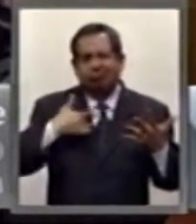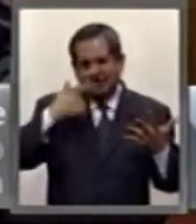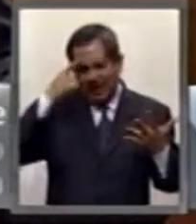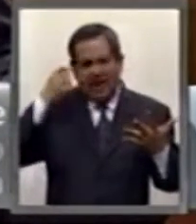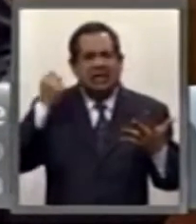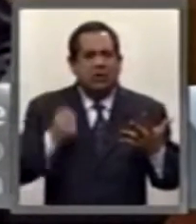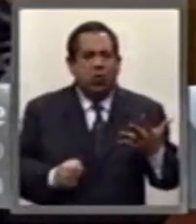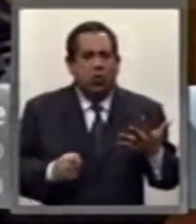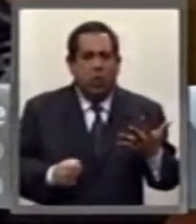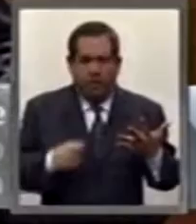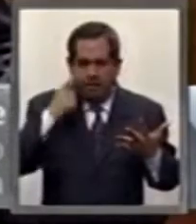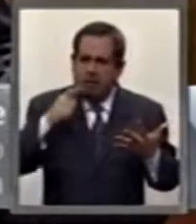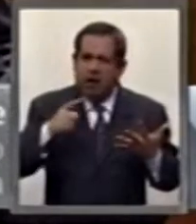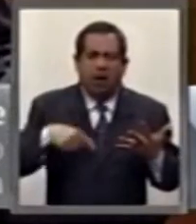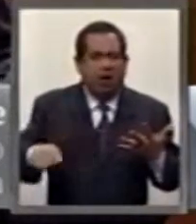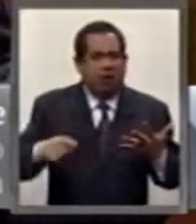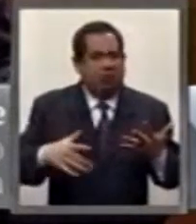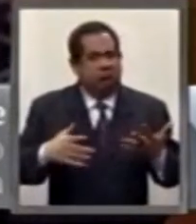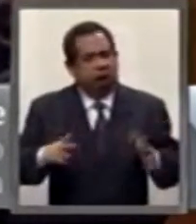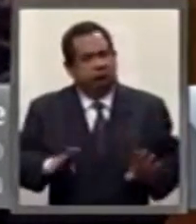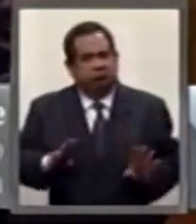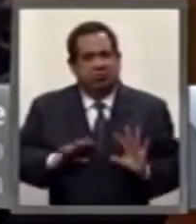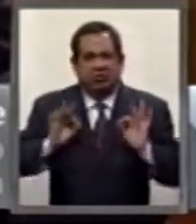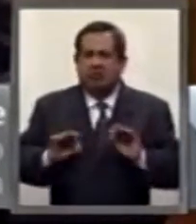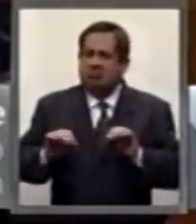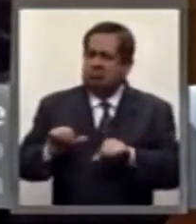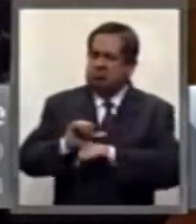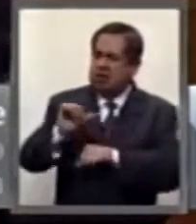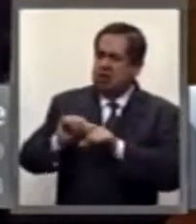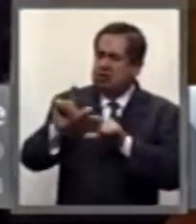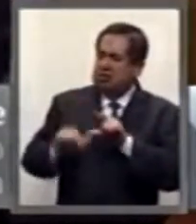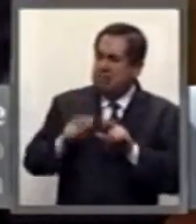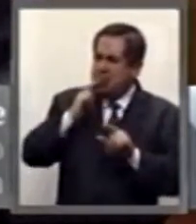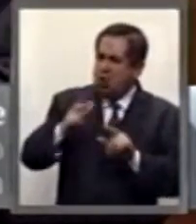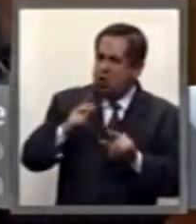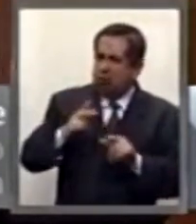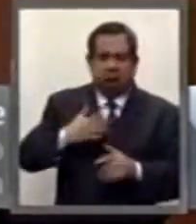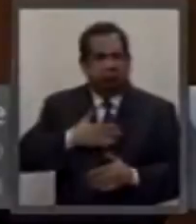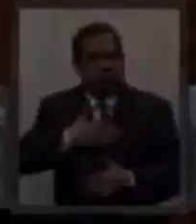que serán para la mayor salud y beneficio de la República. Es cuanto, sus señorías.